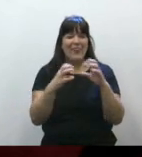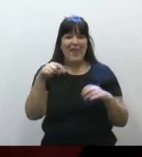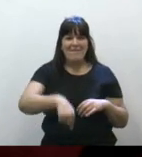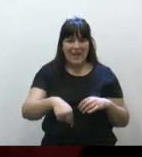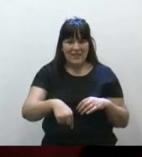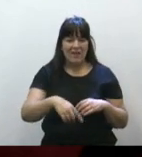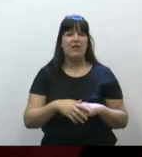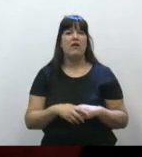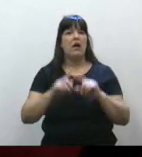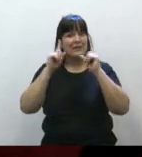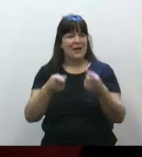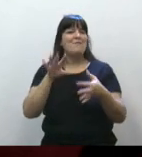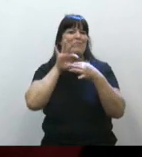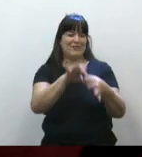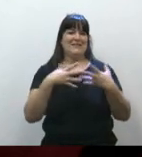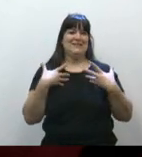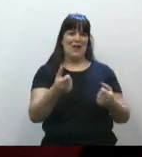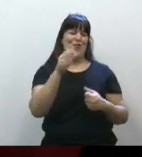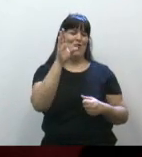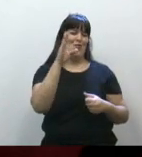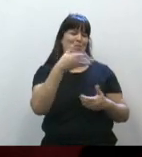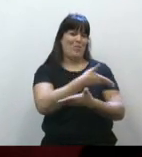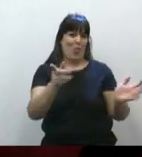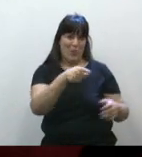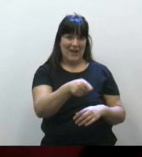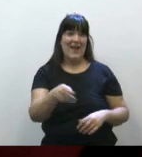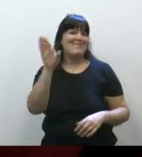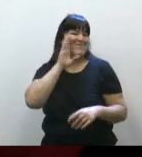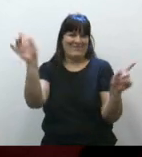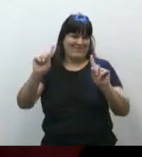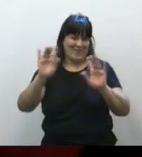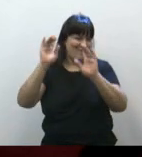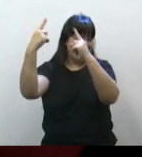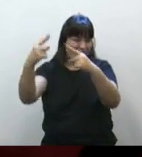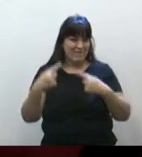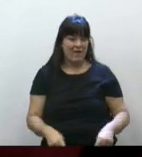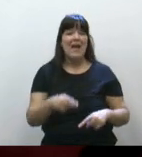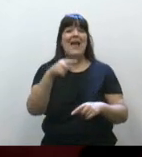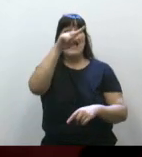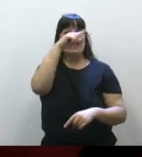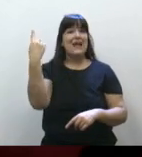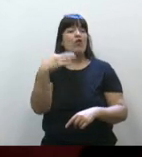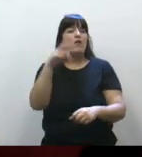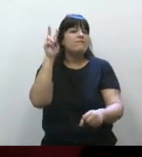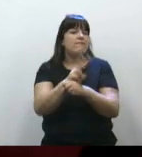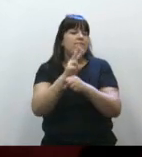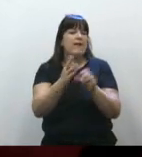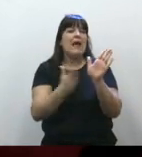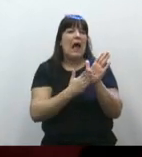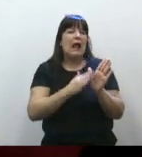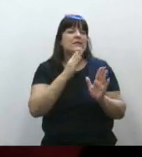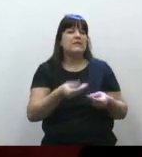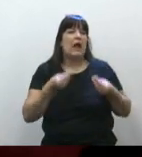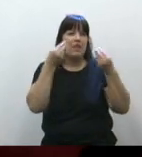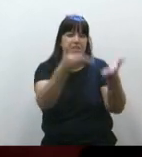también de salud pública en donde el estado tiene que garantizar a las mujeres pobres y humildes que muchas veces